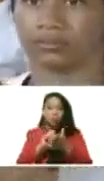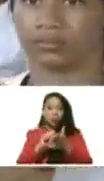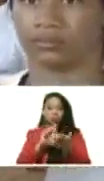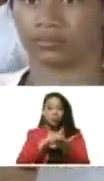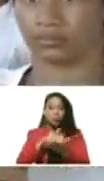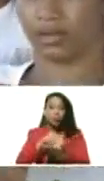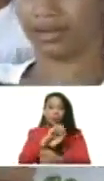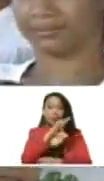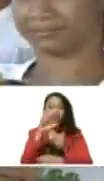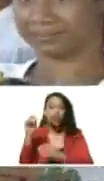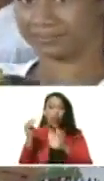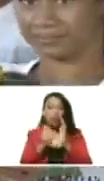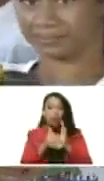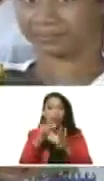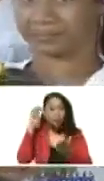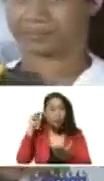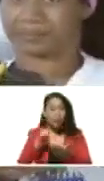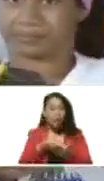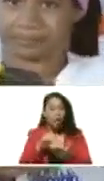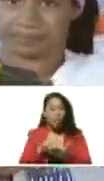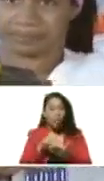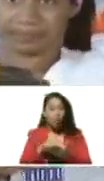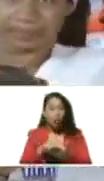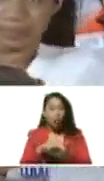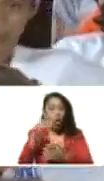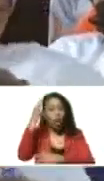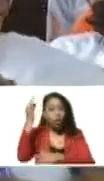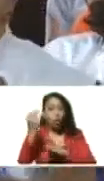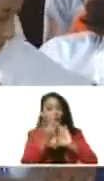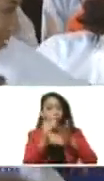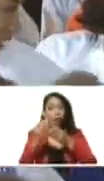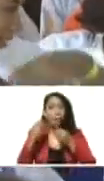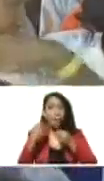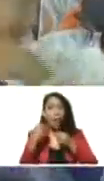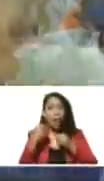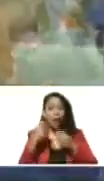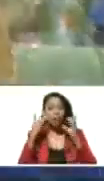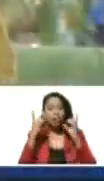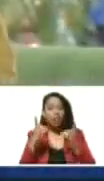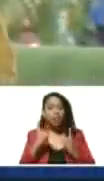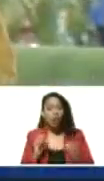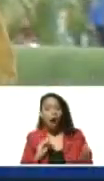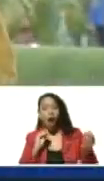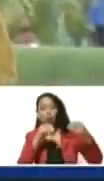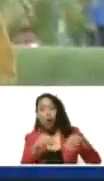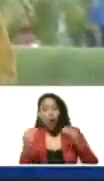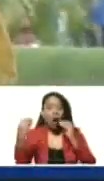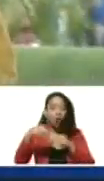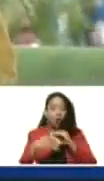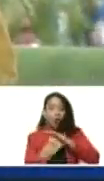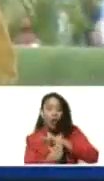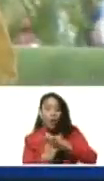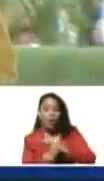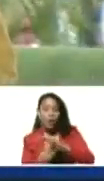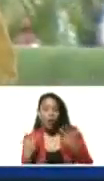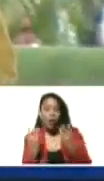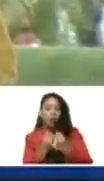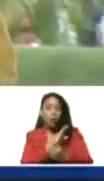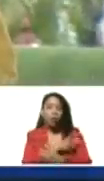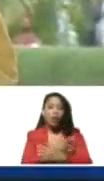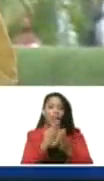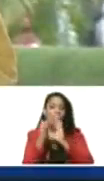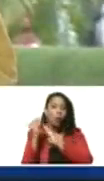más de 300.000 mirandinos de los consejos comunales para tomar decisiones desde la base con el poder de la